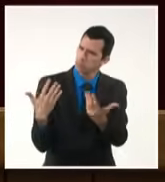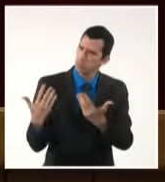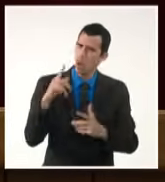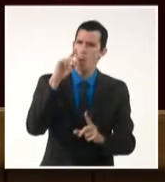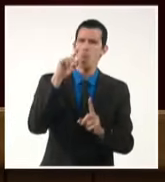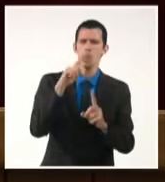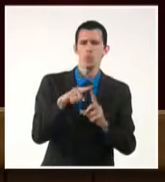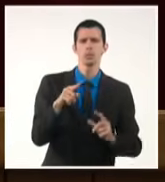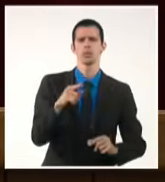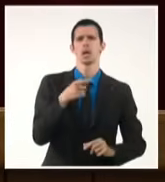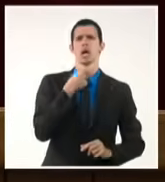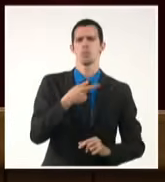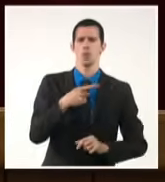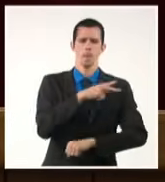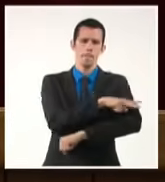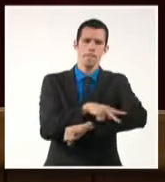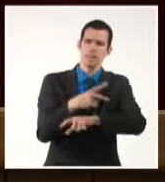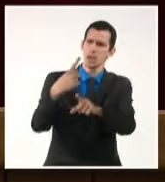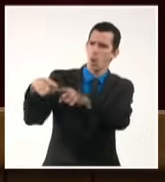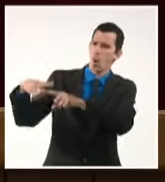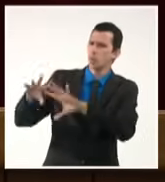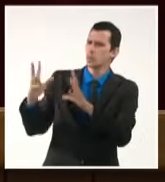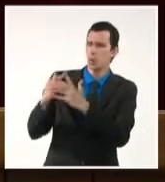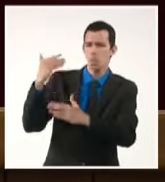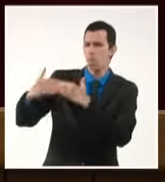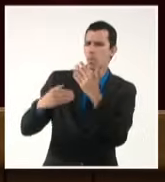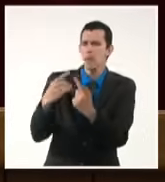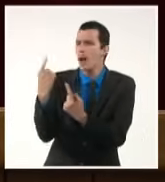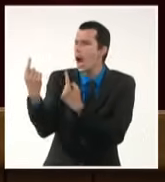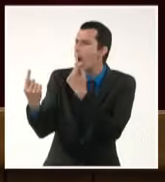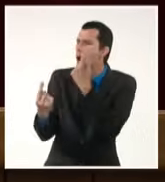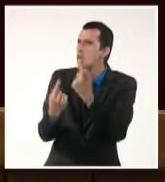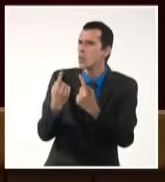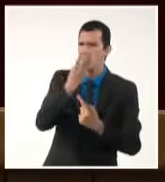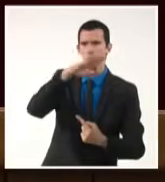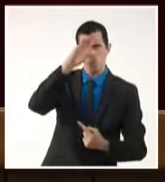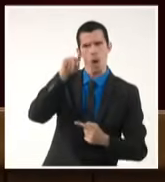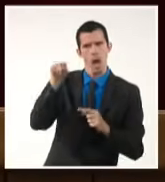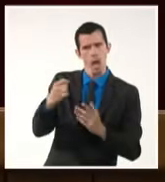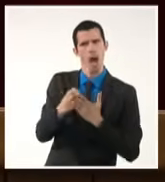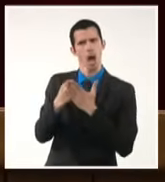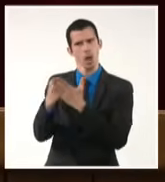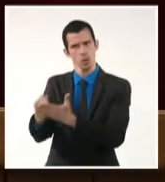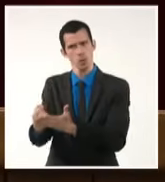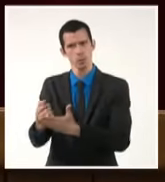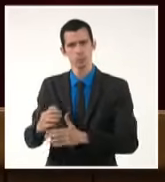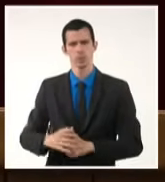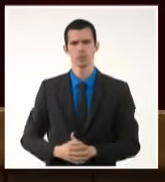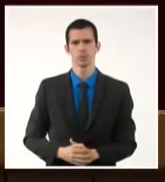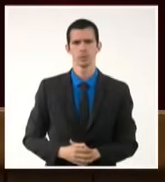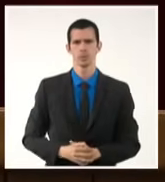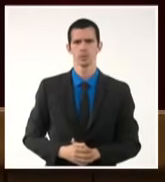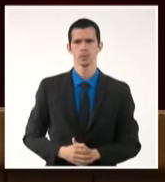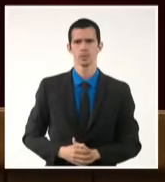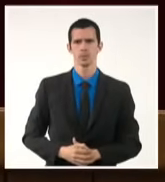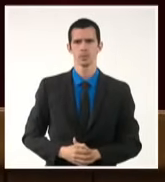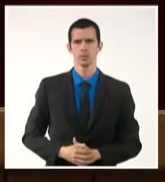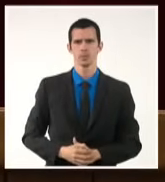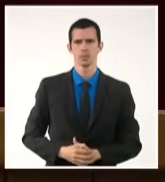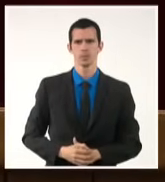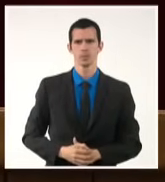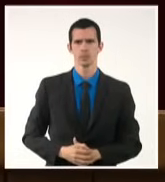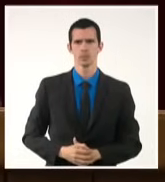en desarrollo en los múltiples eventos multilaterales ocurridos en el año.